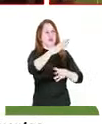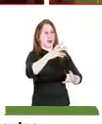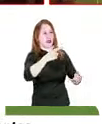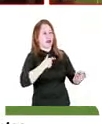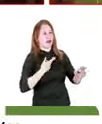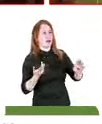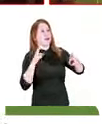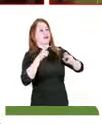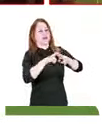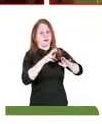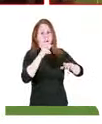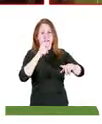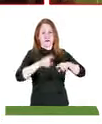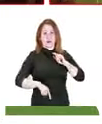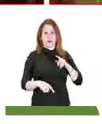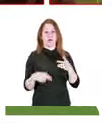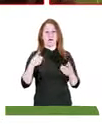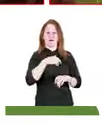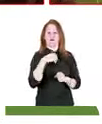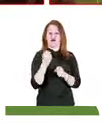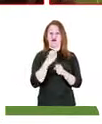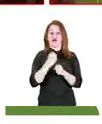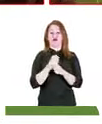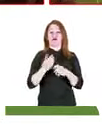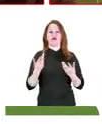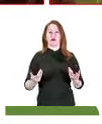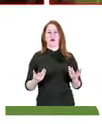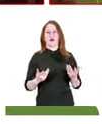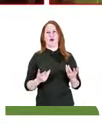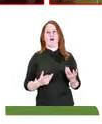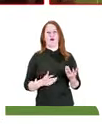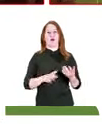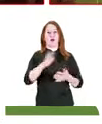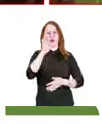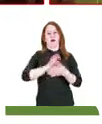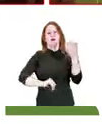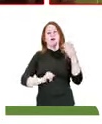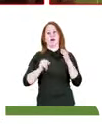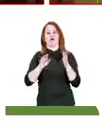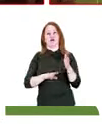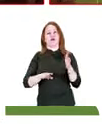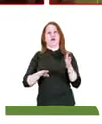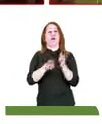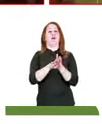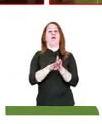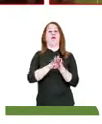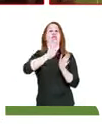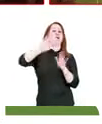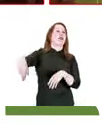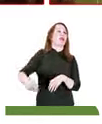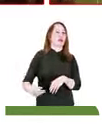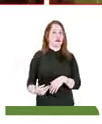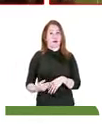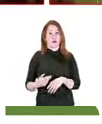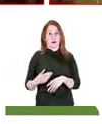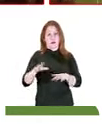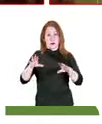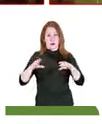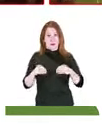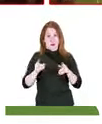recoja. Entonces estamos trabajando por la eliminación de las omisiones de parada. No es aceptable para Transmilenio que